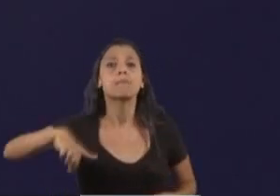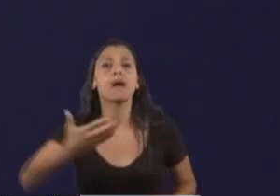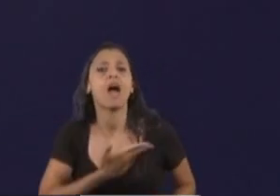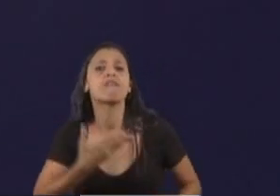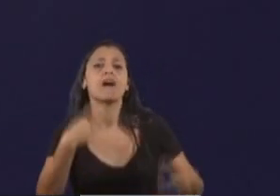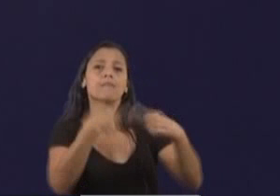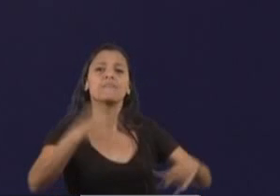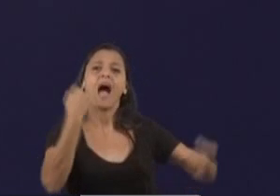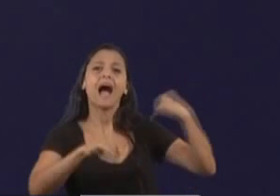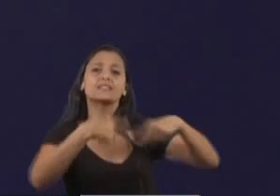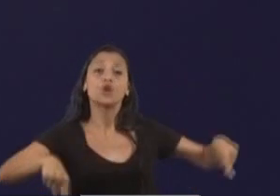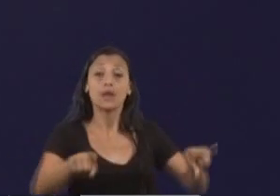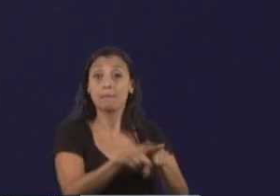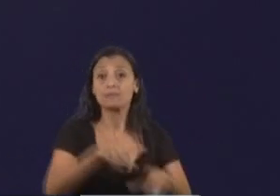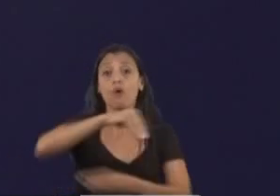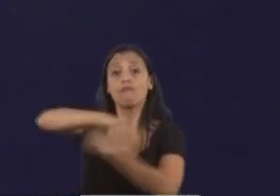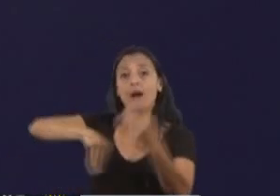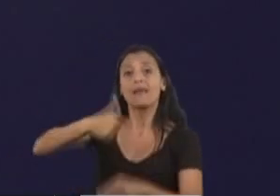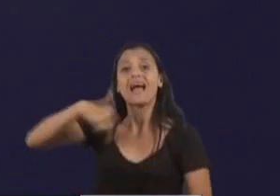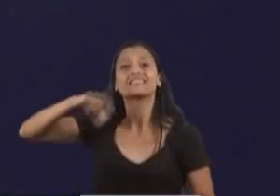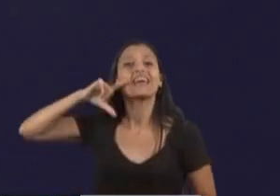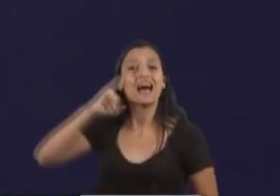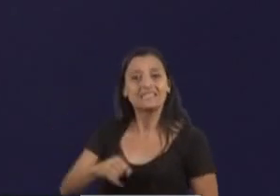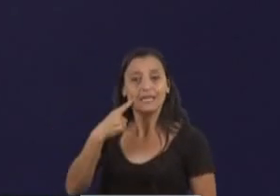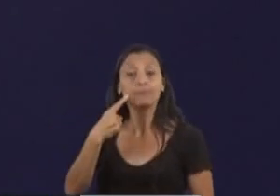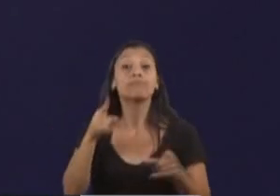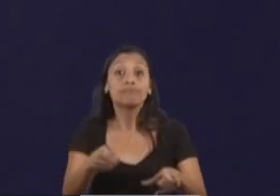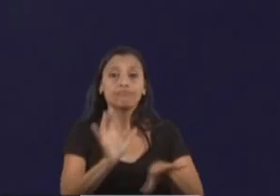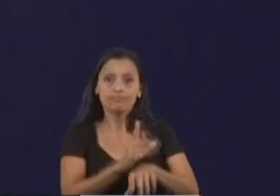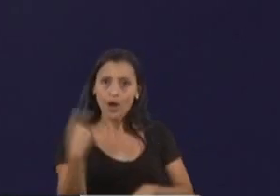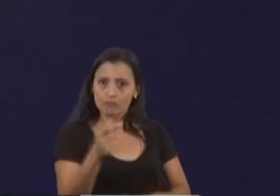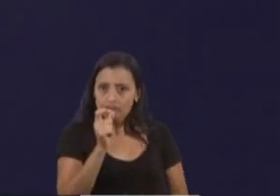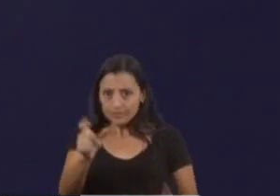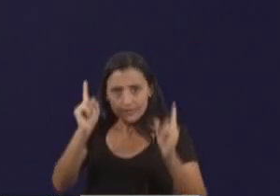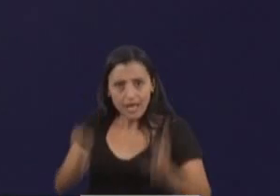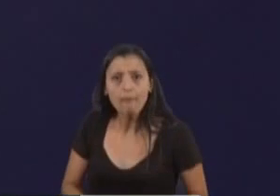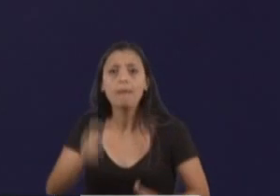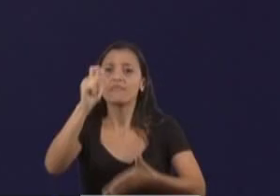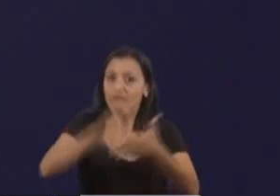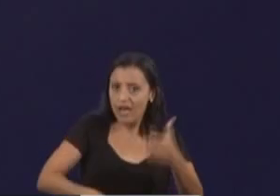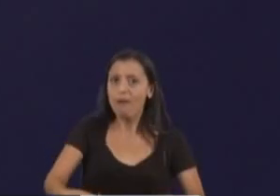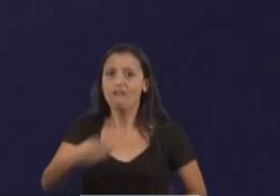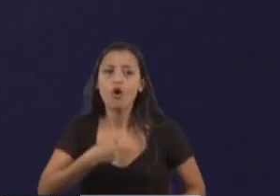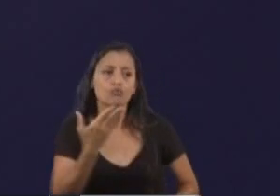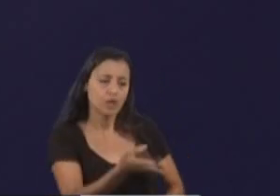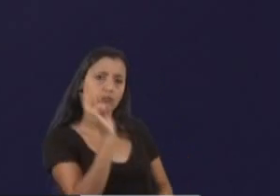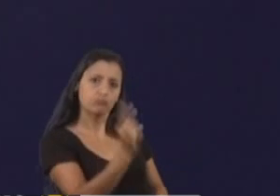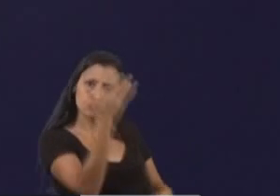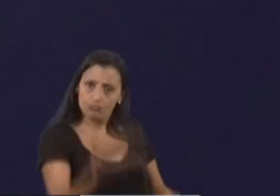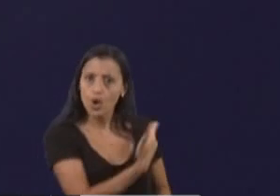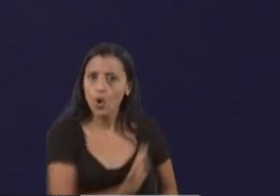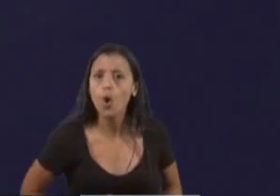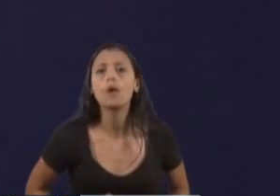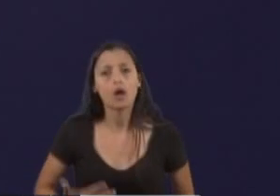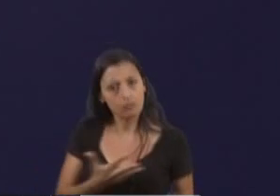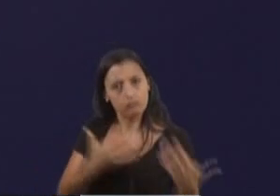por parte de la familia Eskenazi. En este sentido, la respuesta expresa también la firme voluntad de este gobierno en colaborar con el gobierno